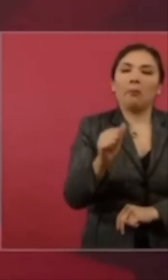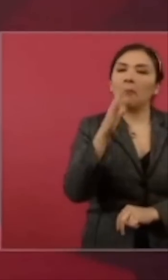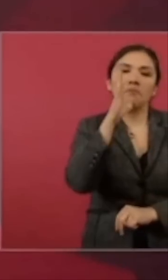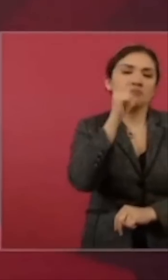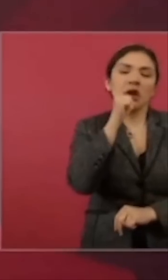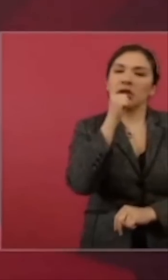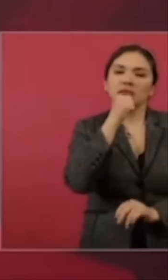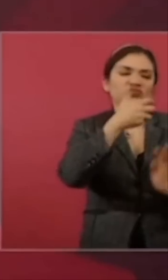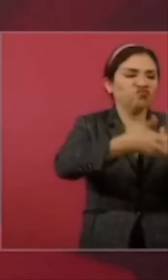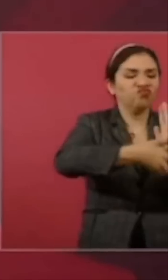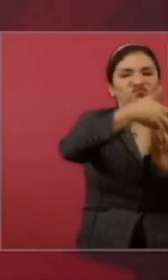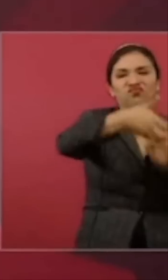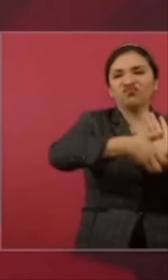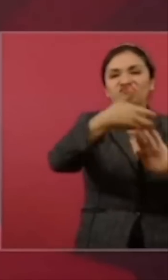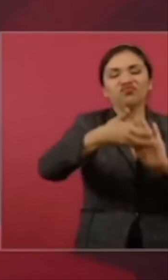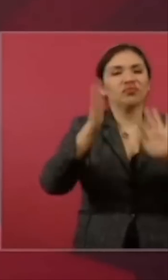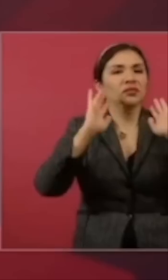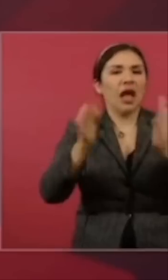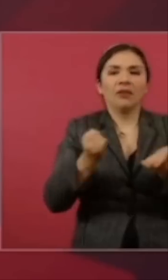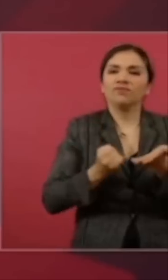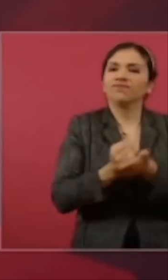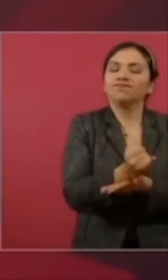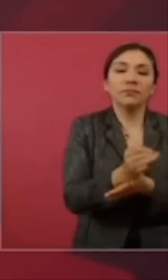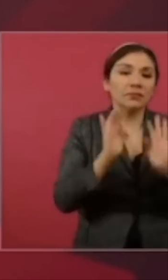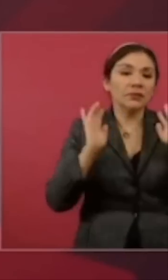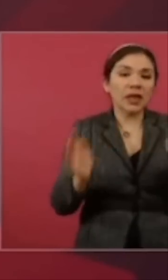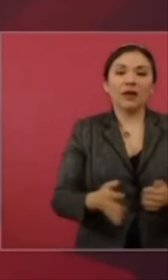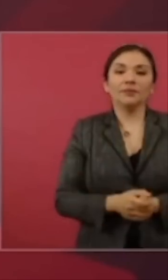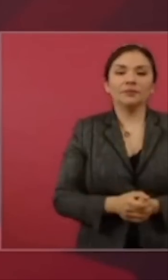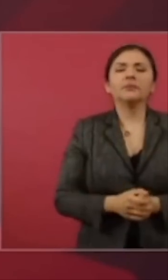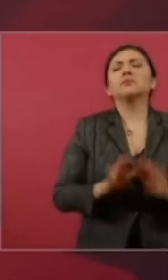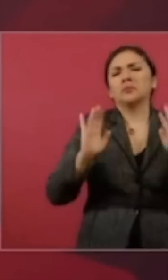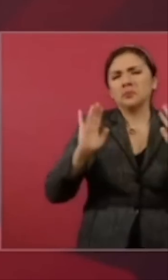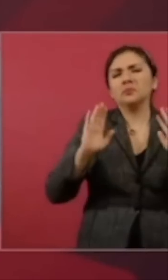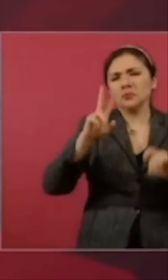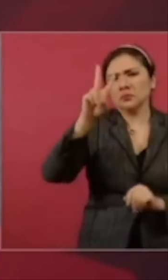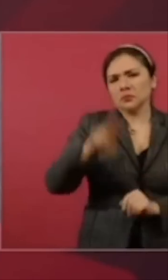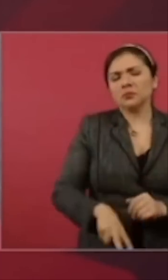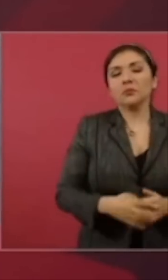las obras. No se puede. O sea, una cosa es